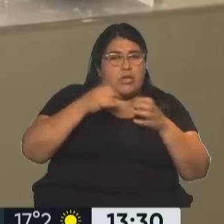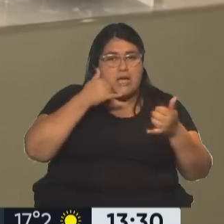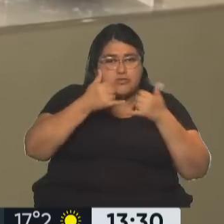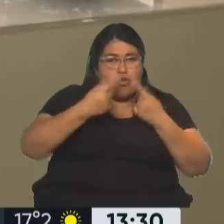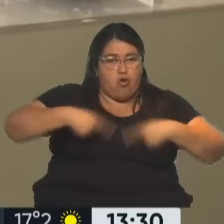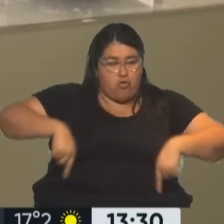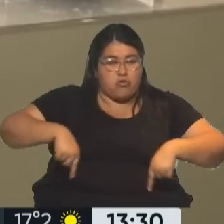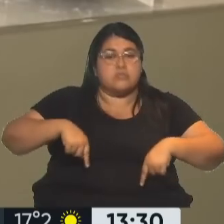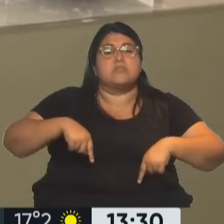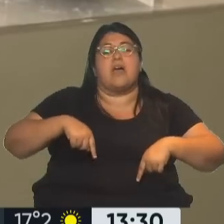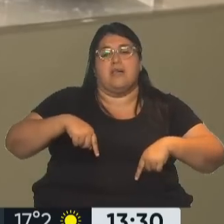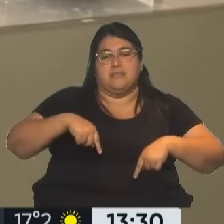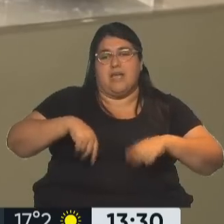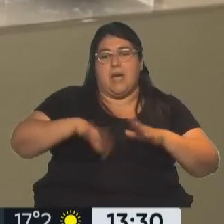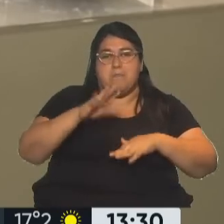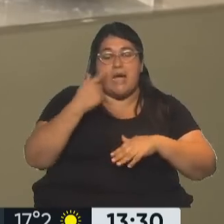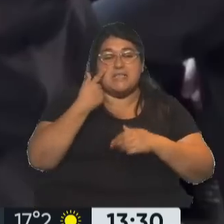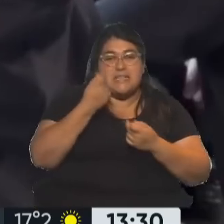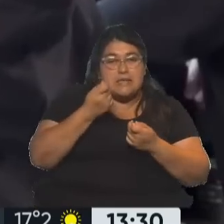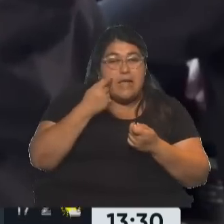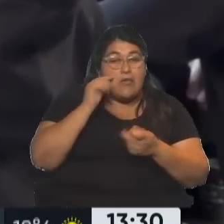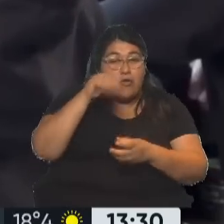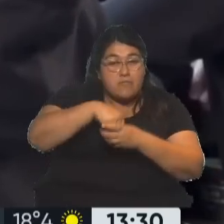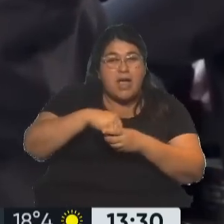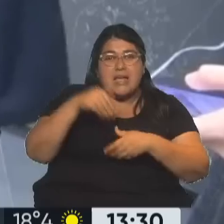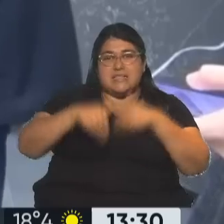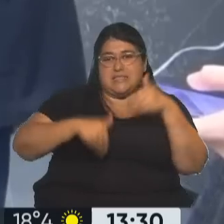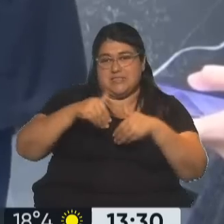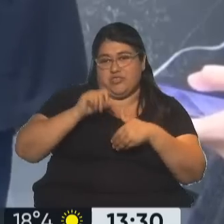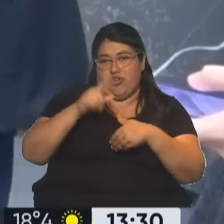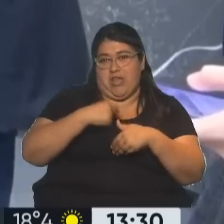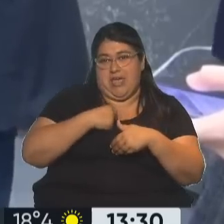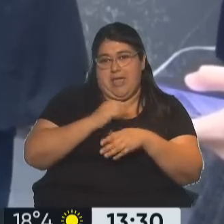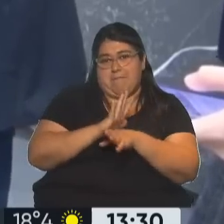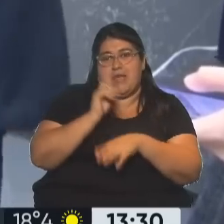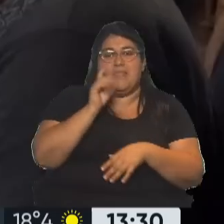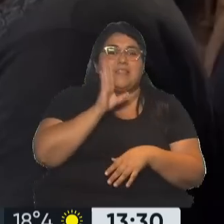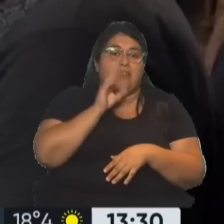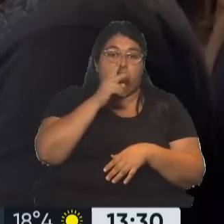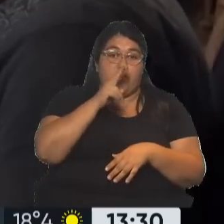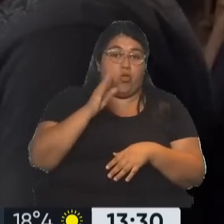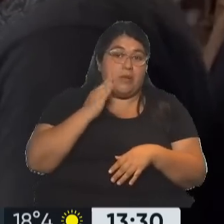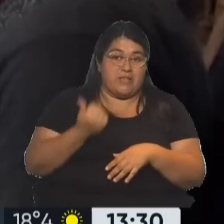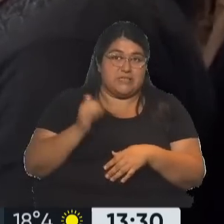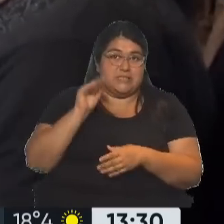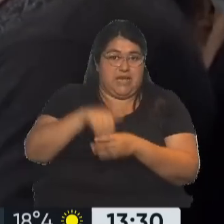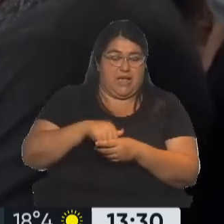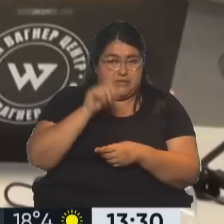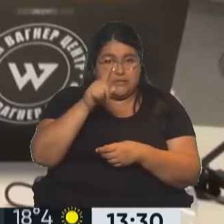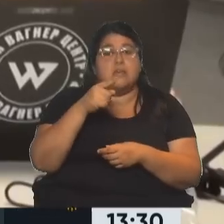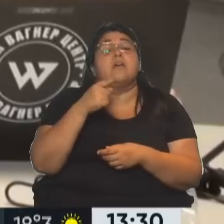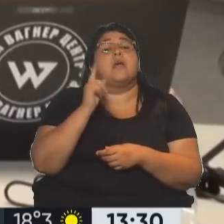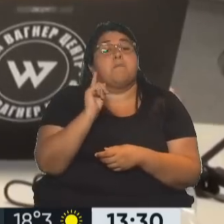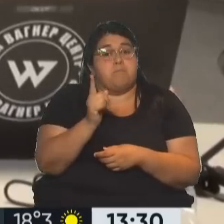en manejar granjas de trolls que intentaron incidir en las elecciones presidenciales de Estados Unidos en 2016, según admitió el